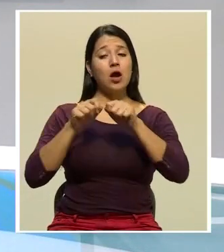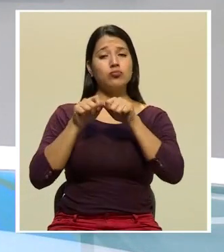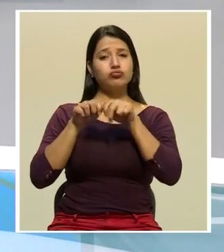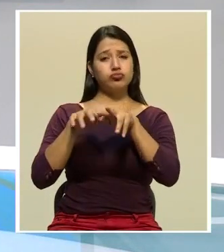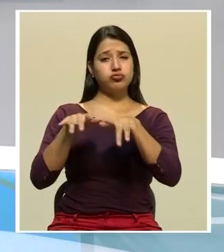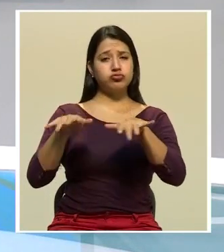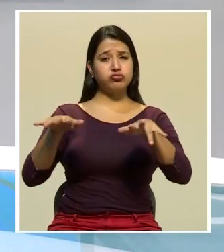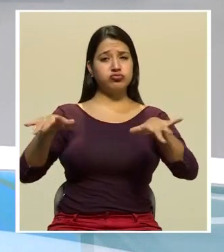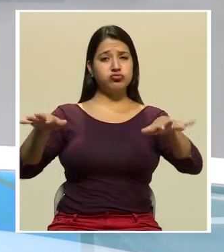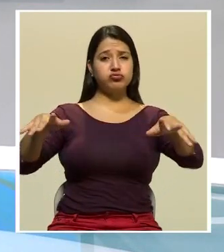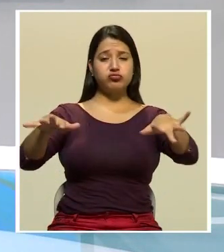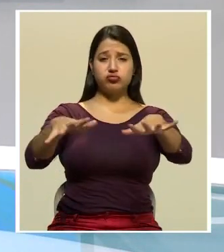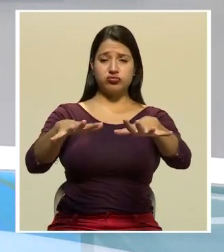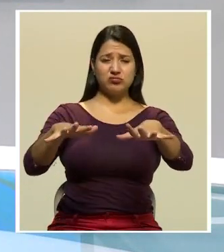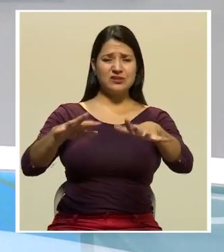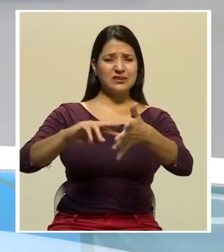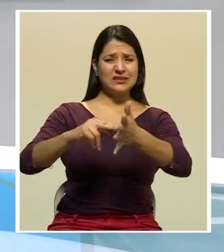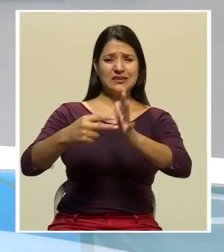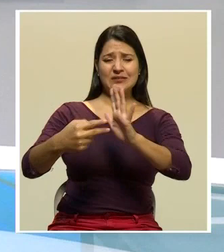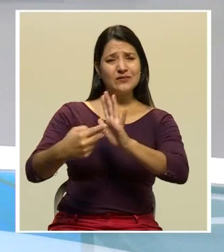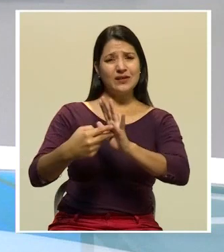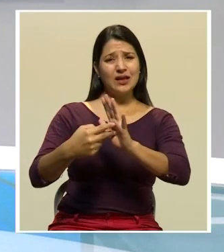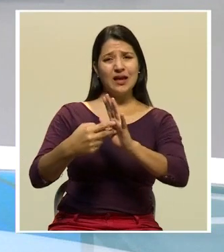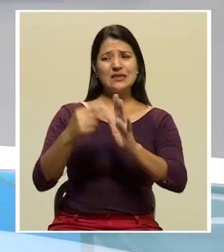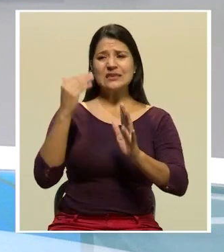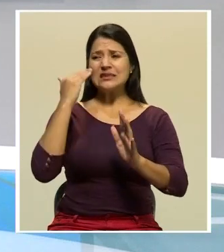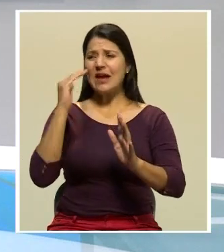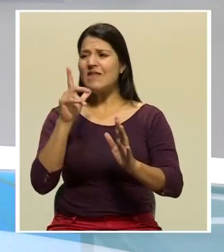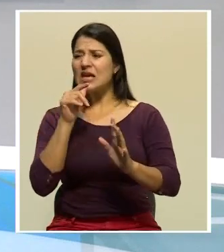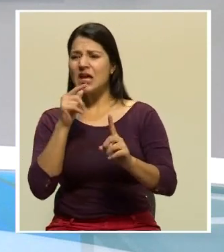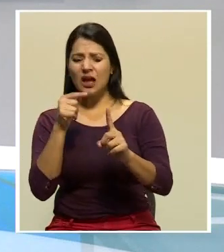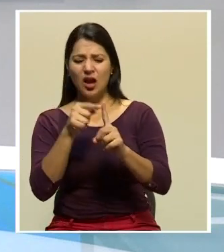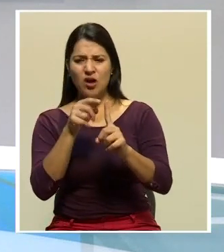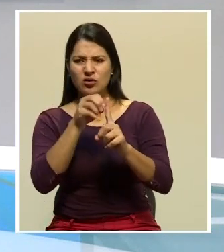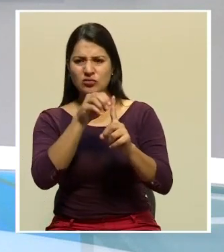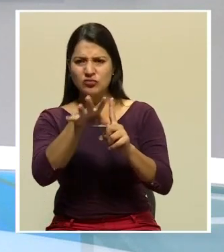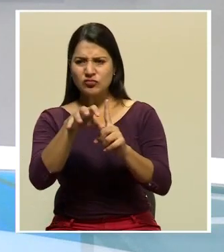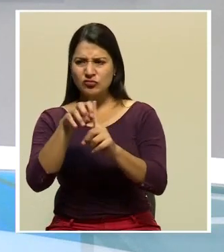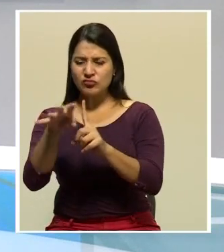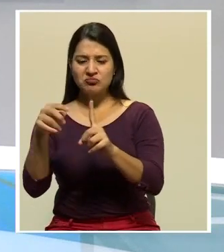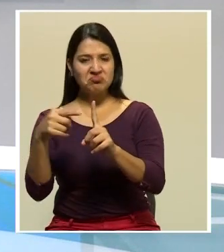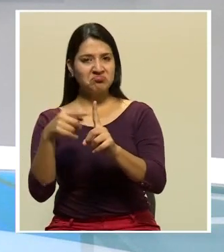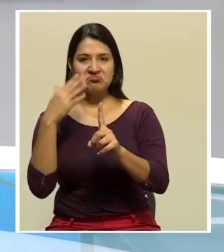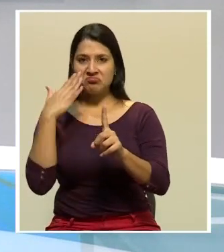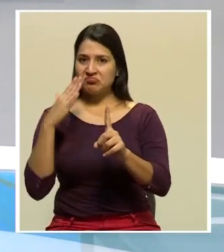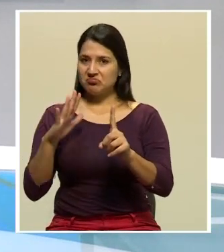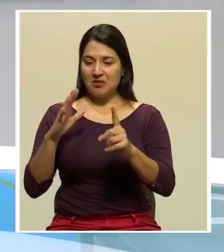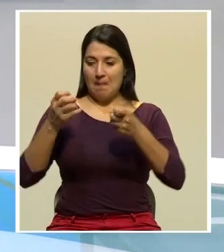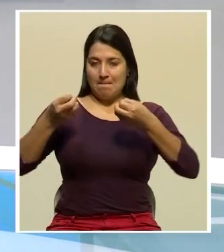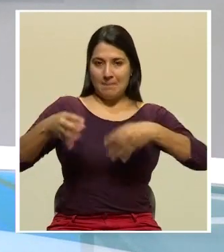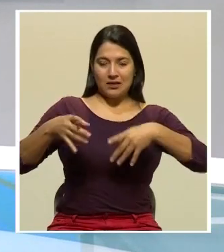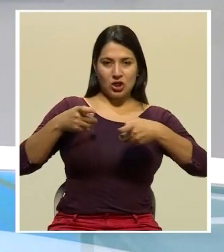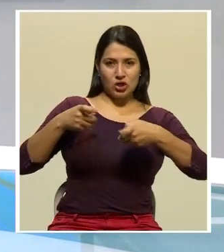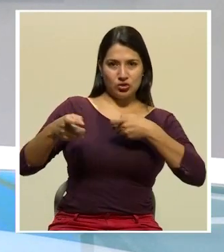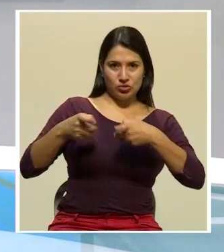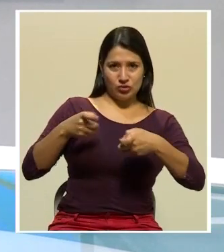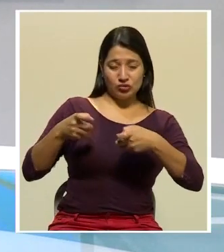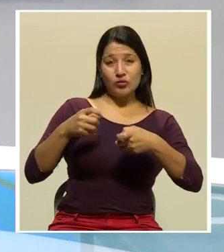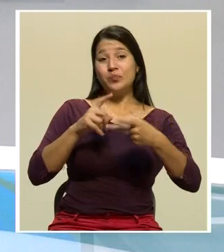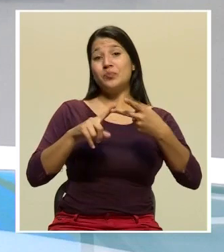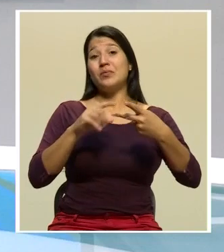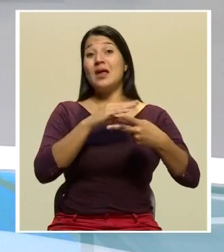virus y que el veloz aumento de nuevos contagios sobrepasa la capacidad del sistema